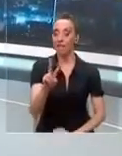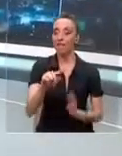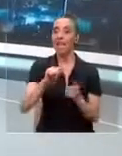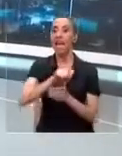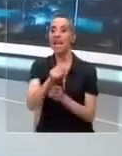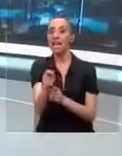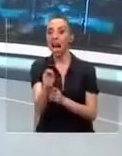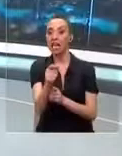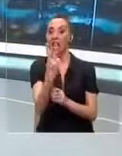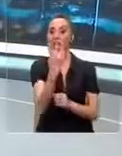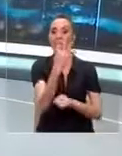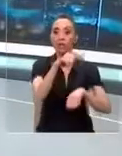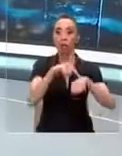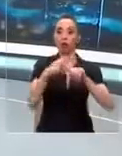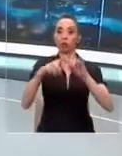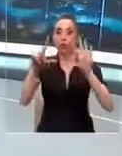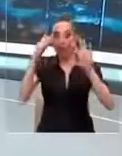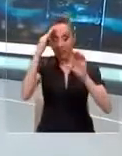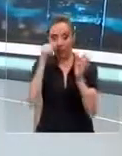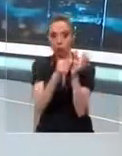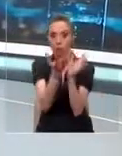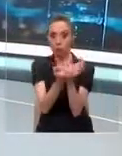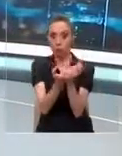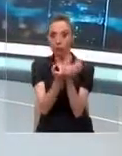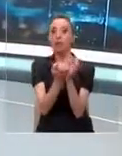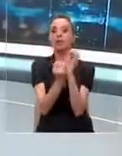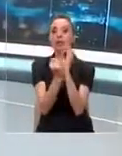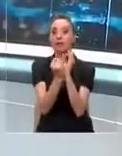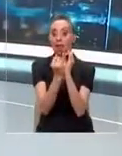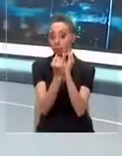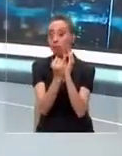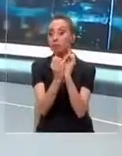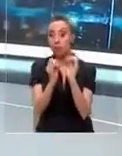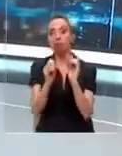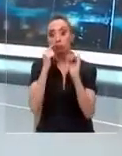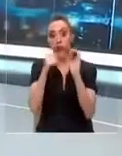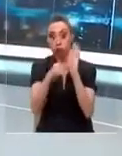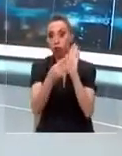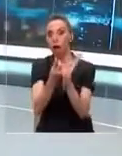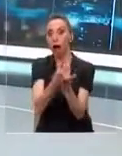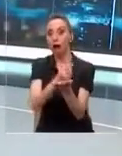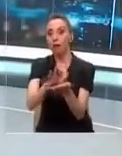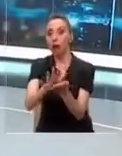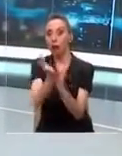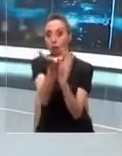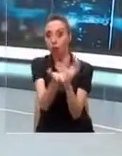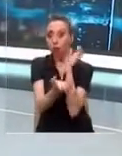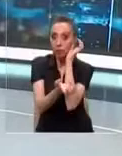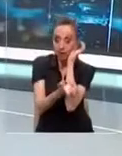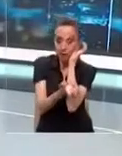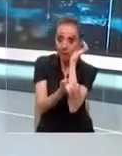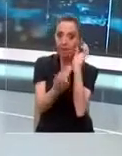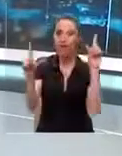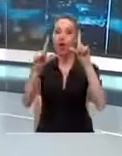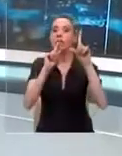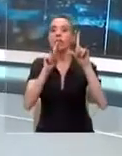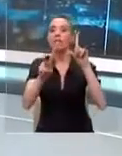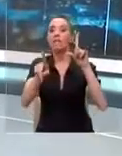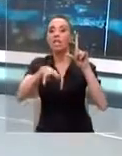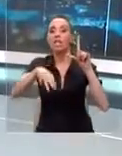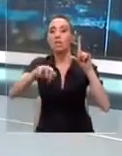canal 24/7. Claro, esta plataforma de streaming que es gratis y que ustedes pueden descargar en el teléfono, en los Smart